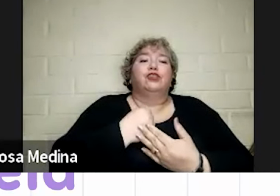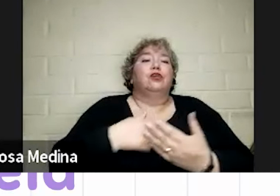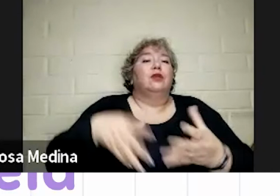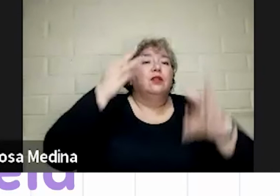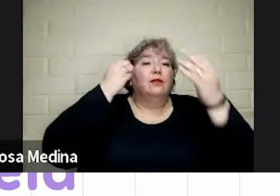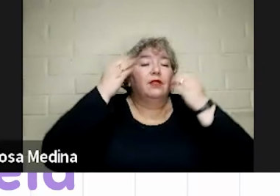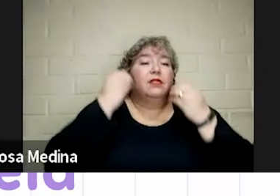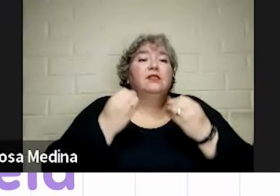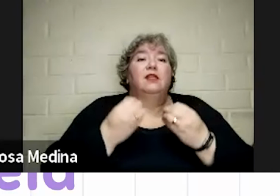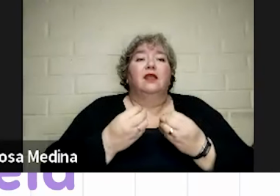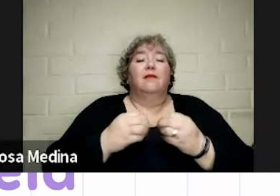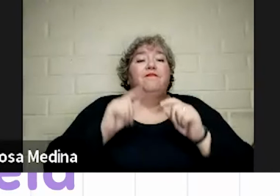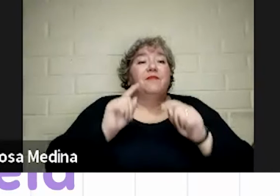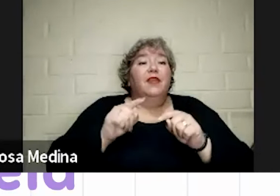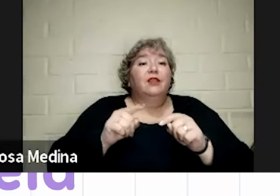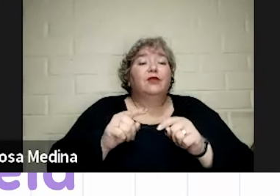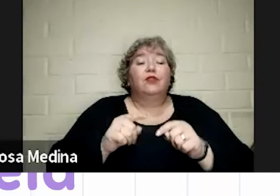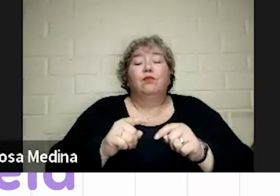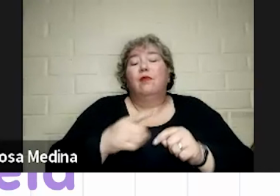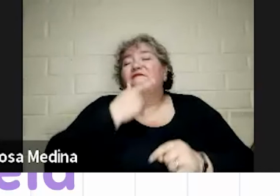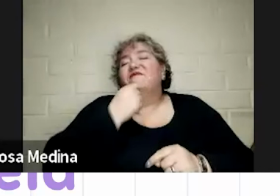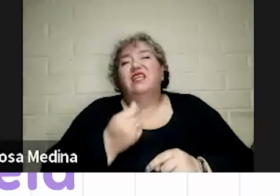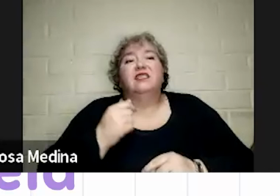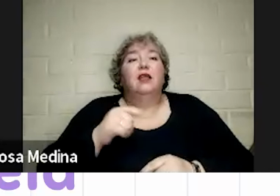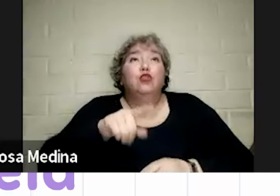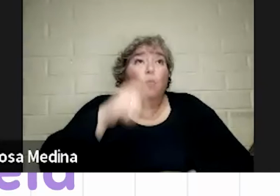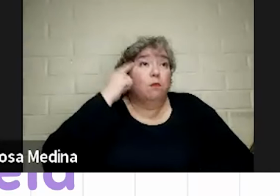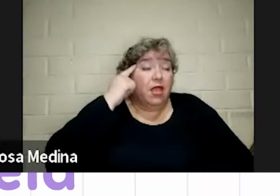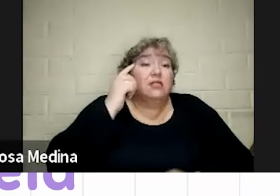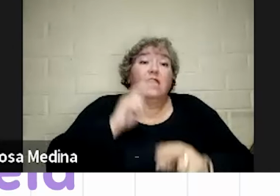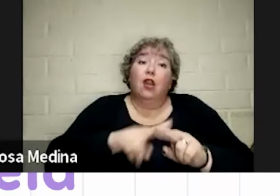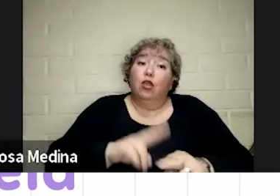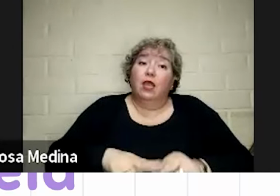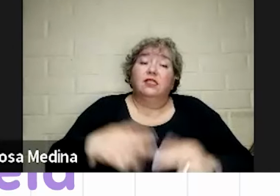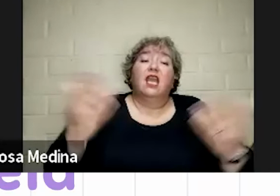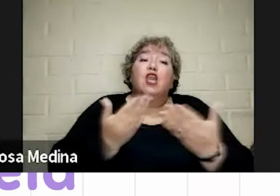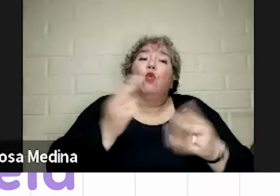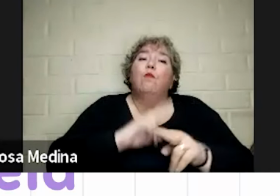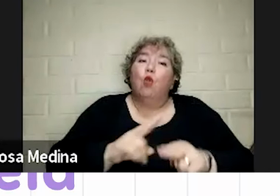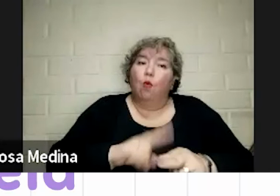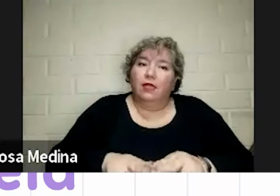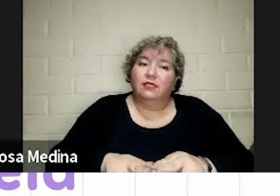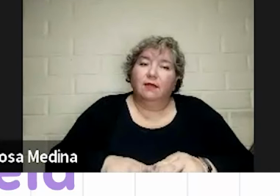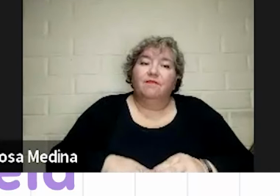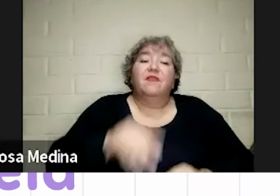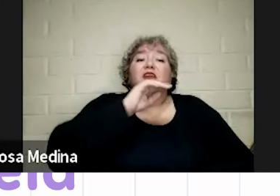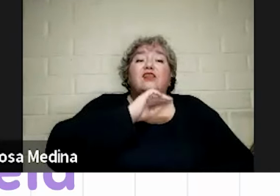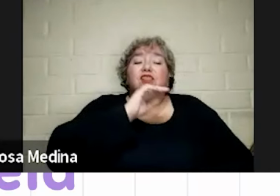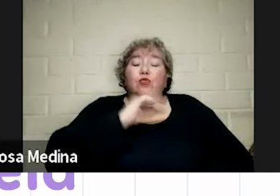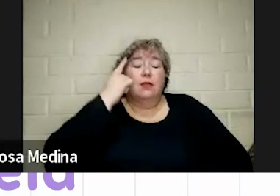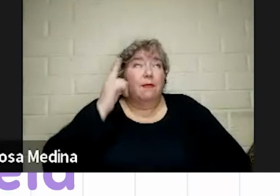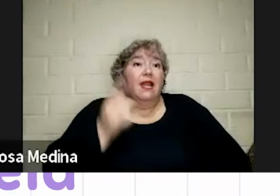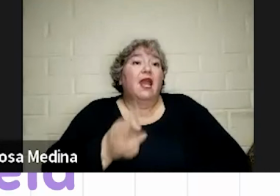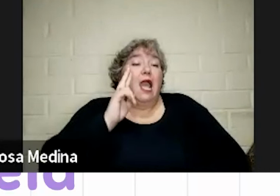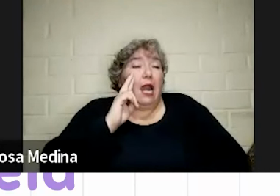la definición fácil para los niños sería: piensa en lo que estás haciendo y cómo lo estás haciendo. Se utiliza para reconocer lo que ya